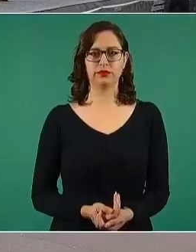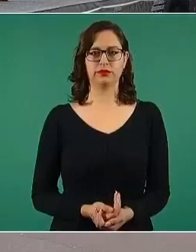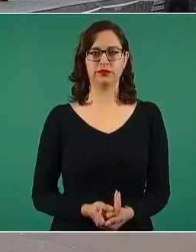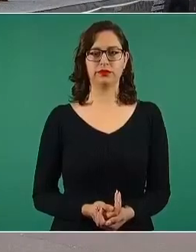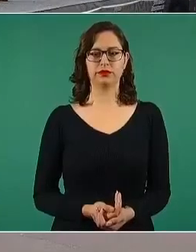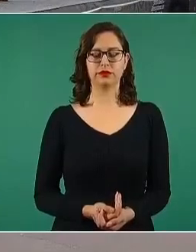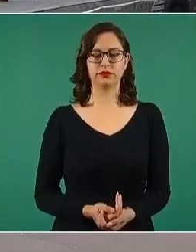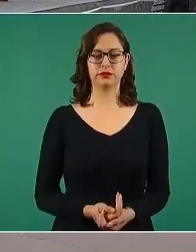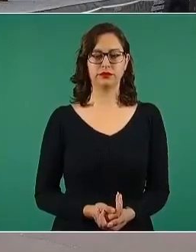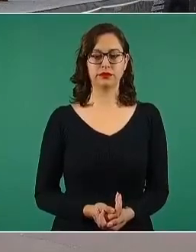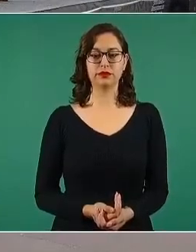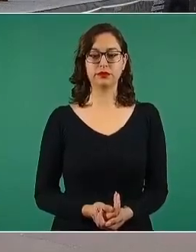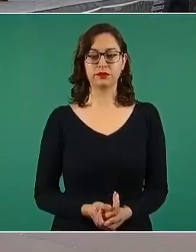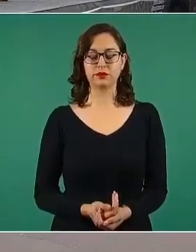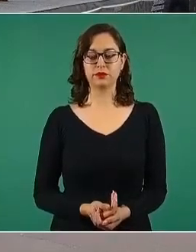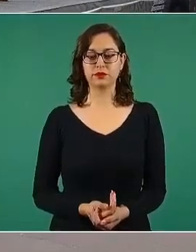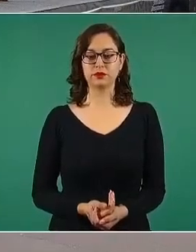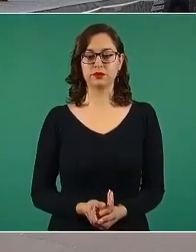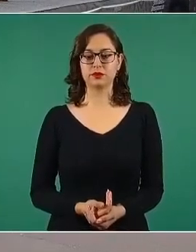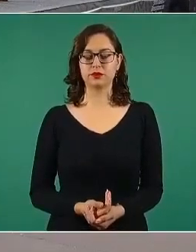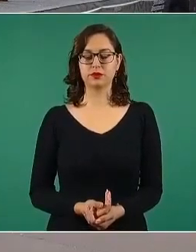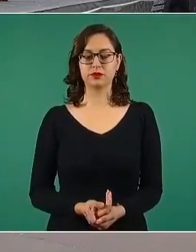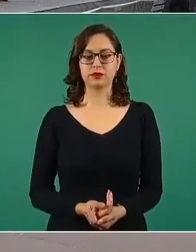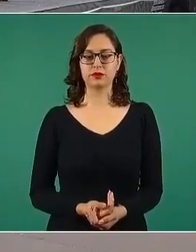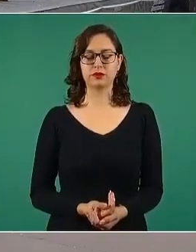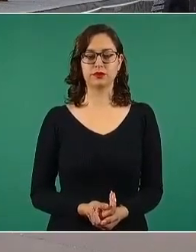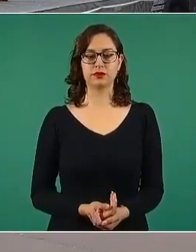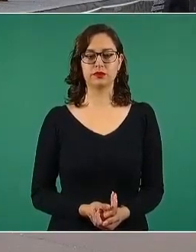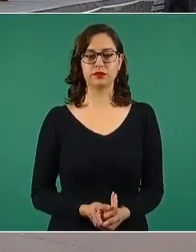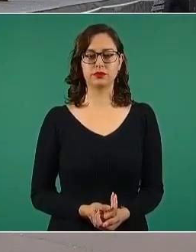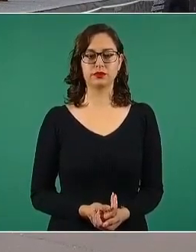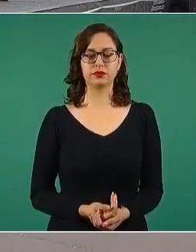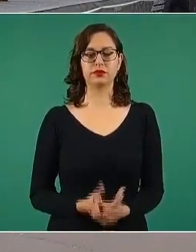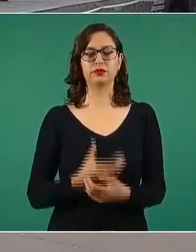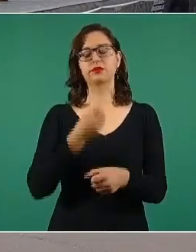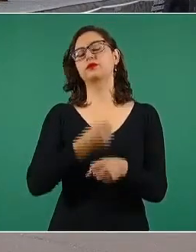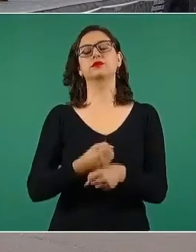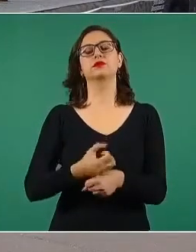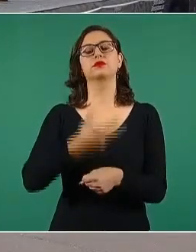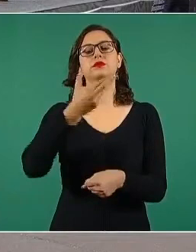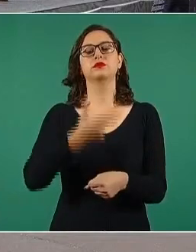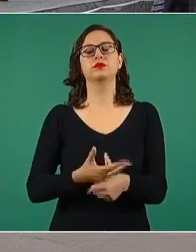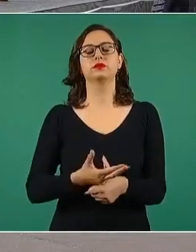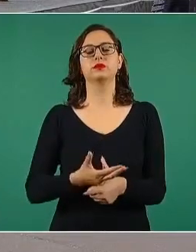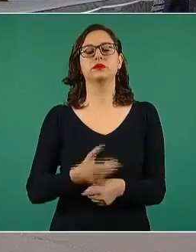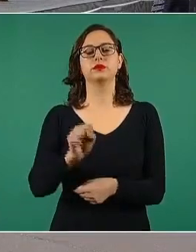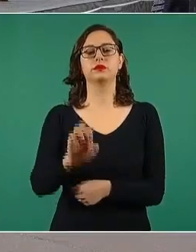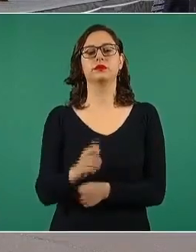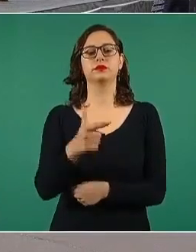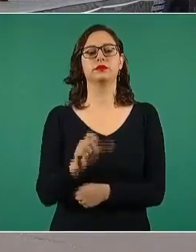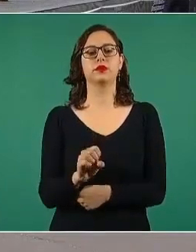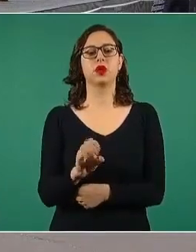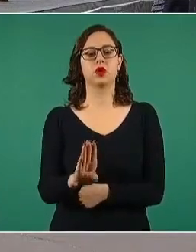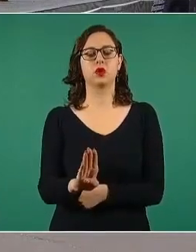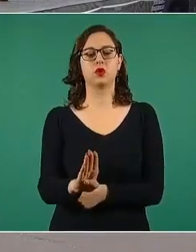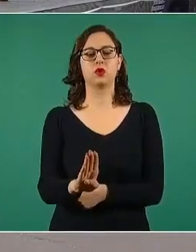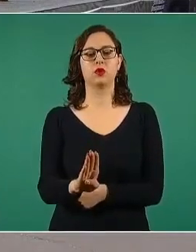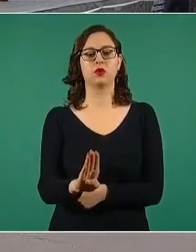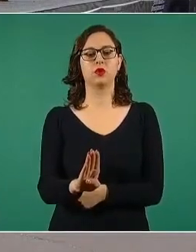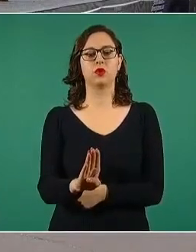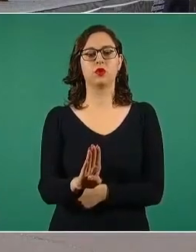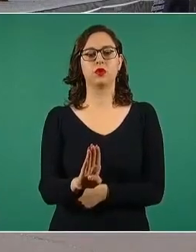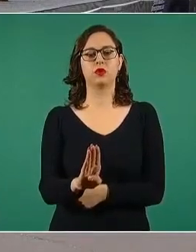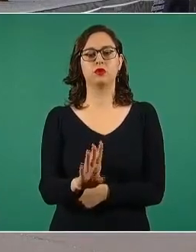Marina, doctora Beatriz Gutiérrez Müller, Secretaria de Gobernación, y